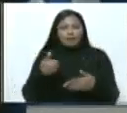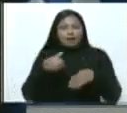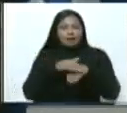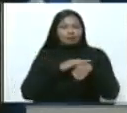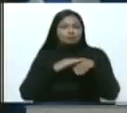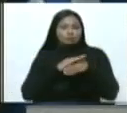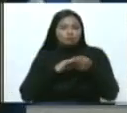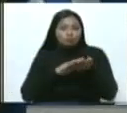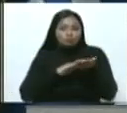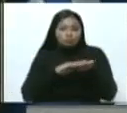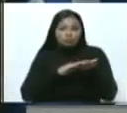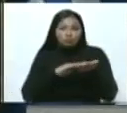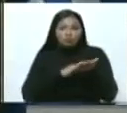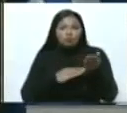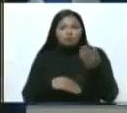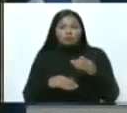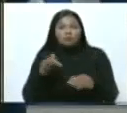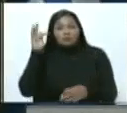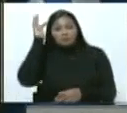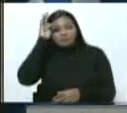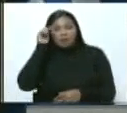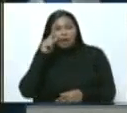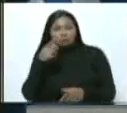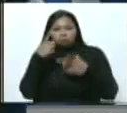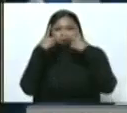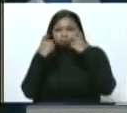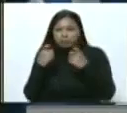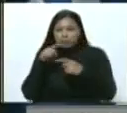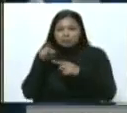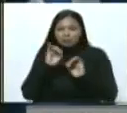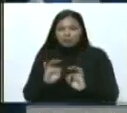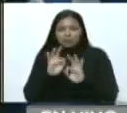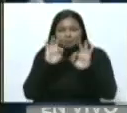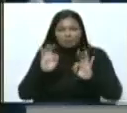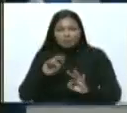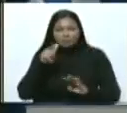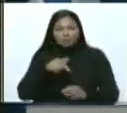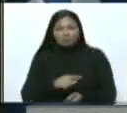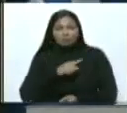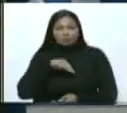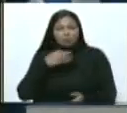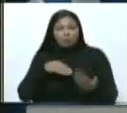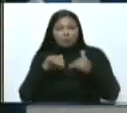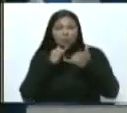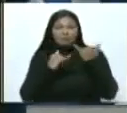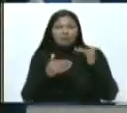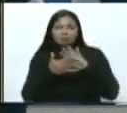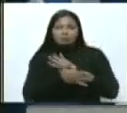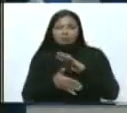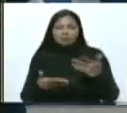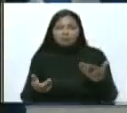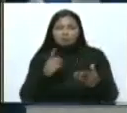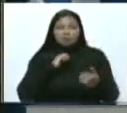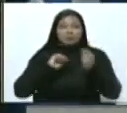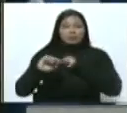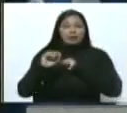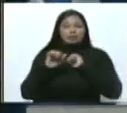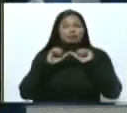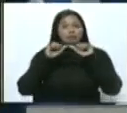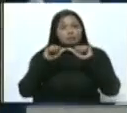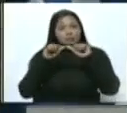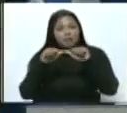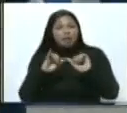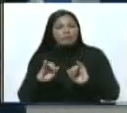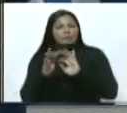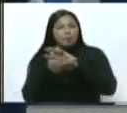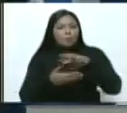recuperado, fiscales, expertos en esta materia. Así que nosotros vamos a llegar al final y evitar que esto siga ocurriendo, porque